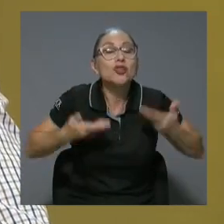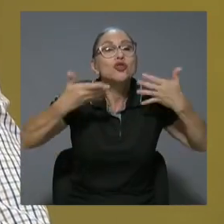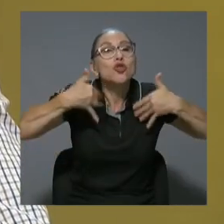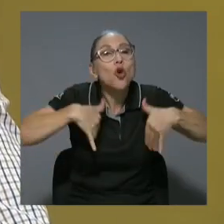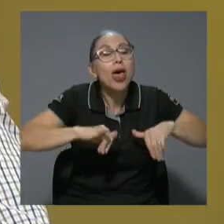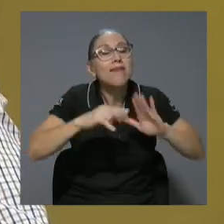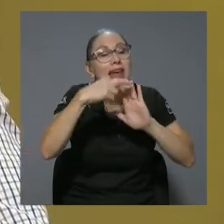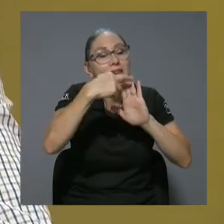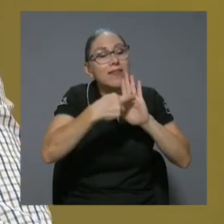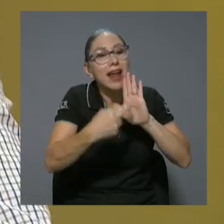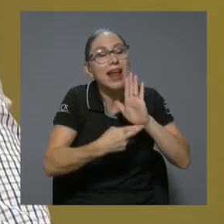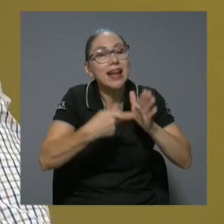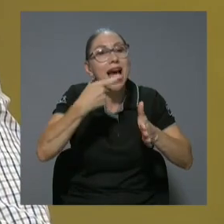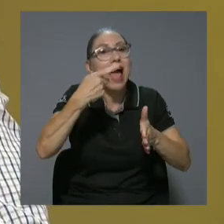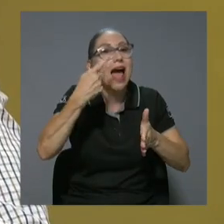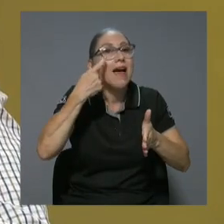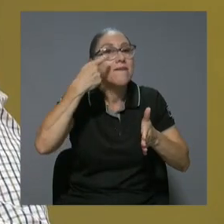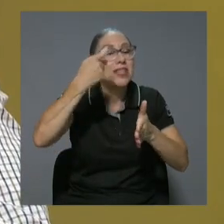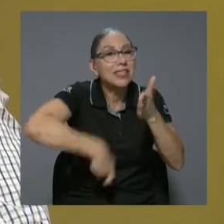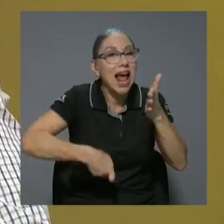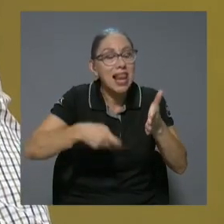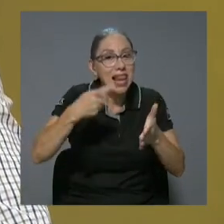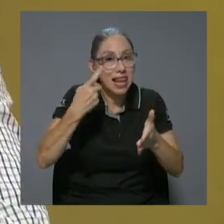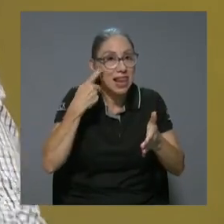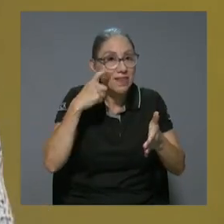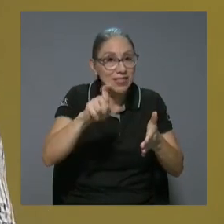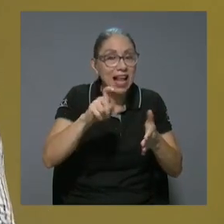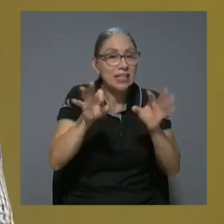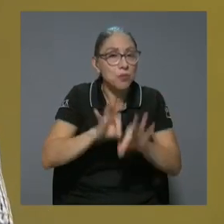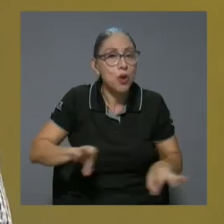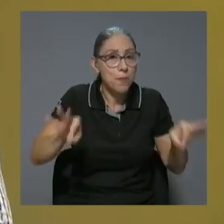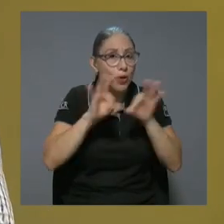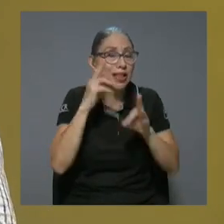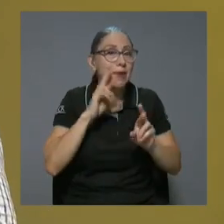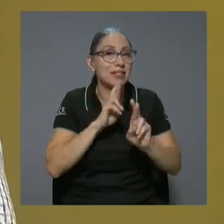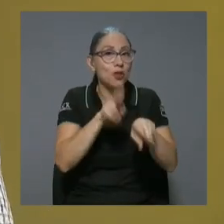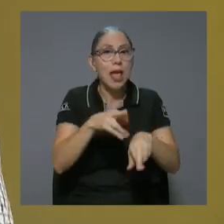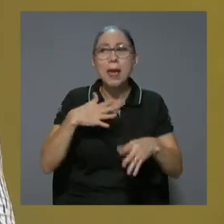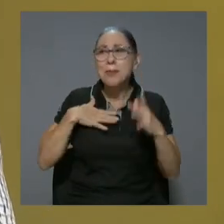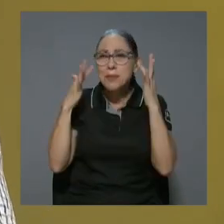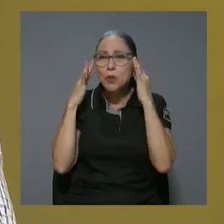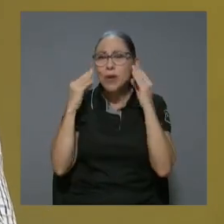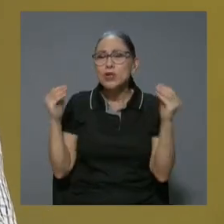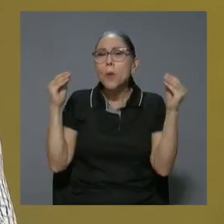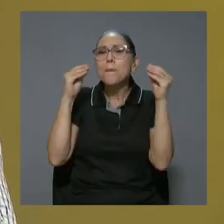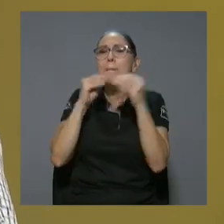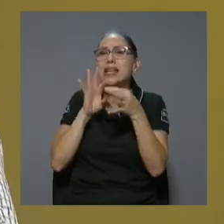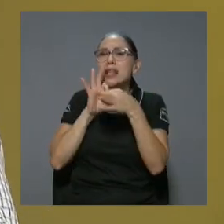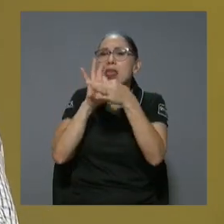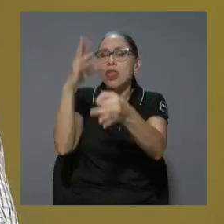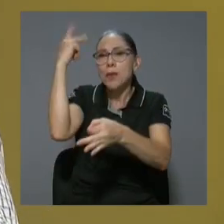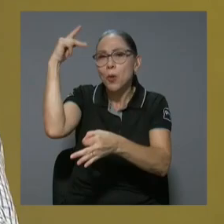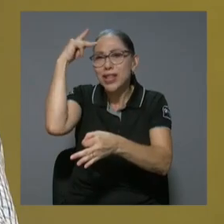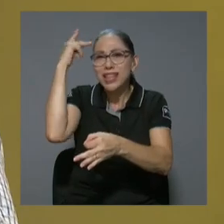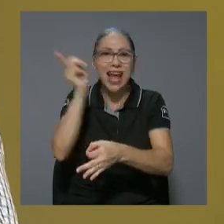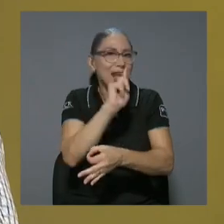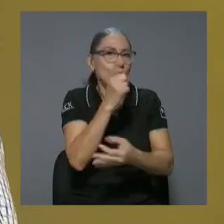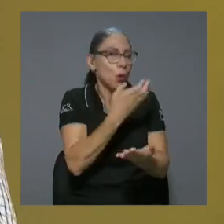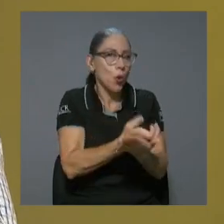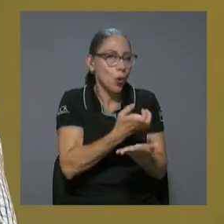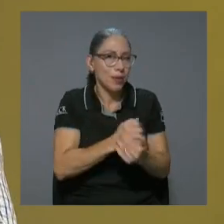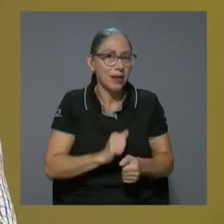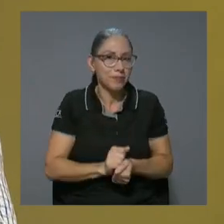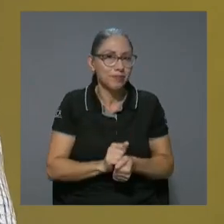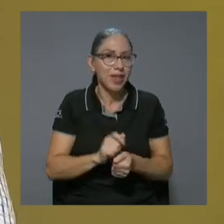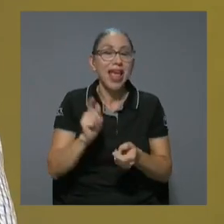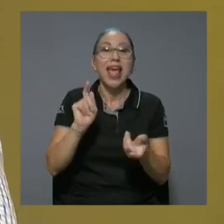es clave para seguir esos resultados. Mi preocupación es más política, más que económica en ese caso. Digamos, el